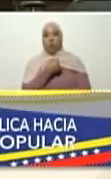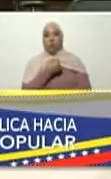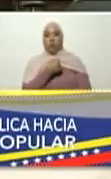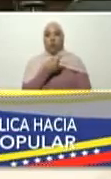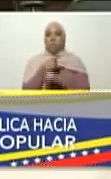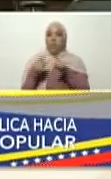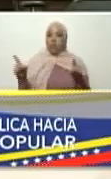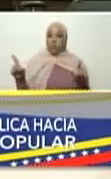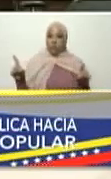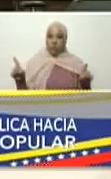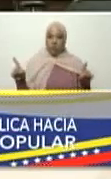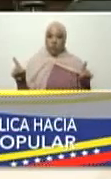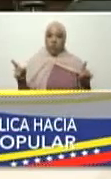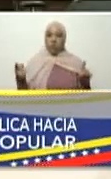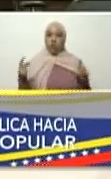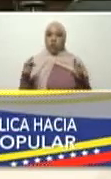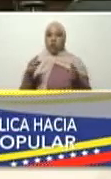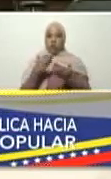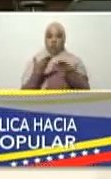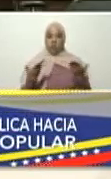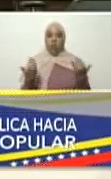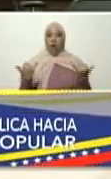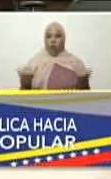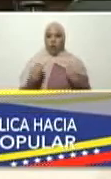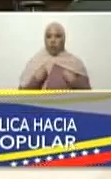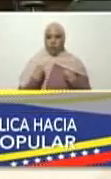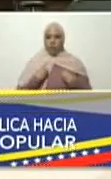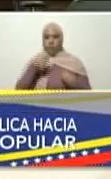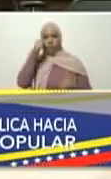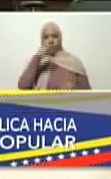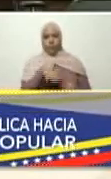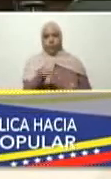Pero sus tesis están vivas en este poder.